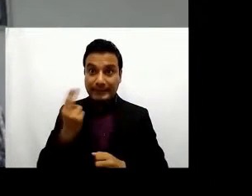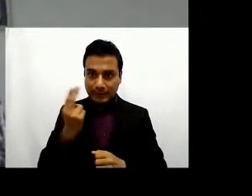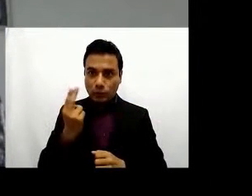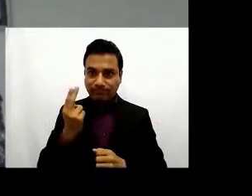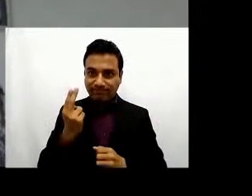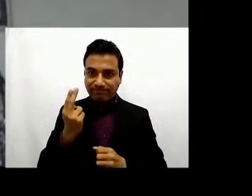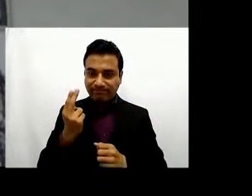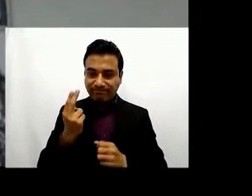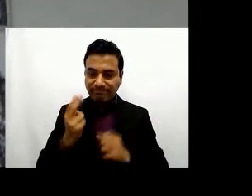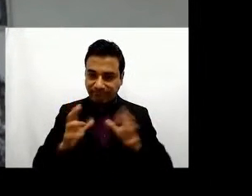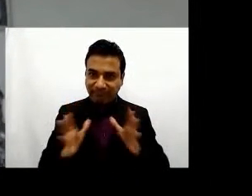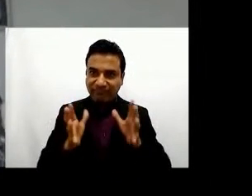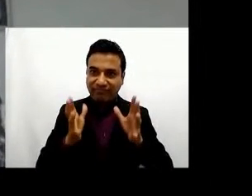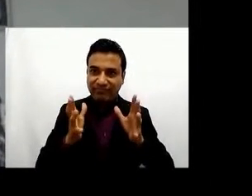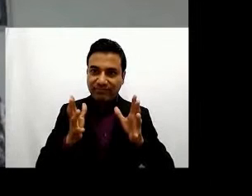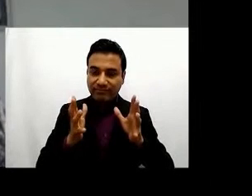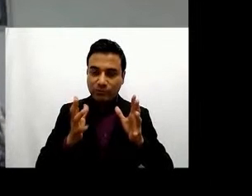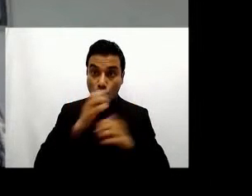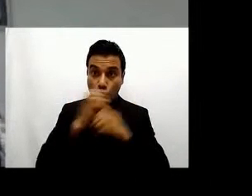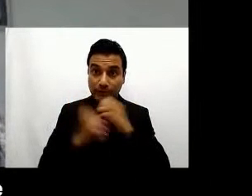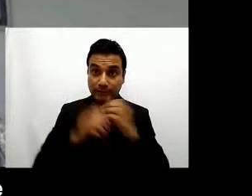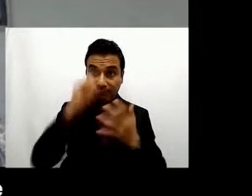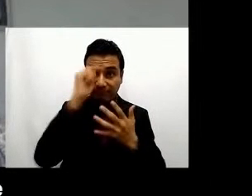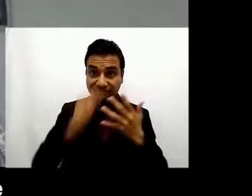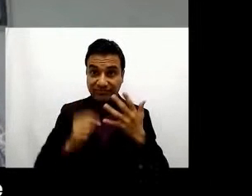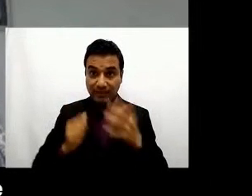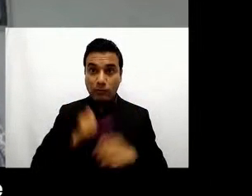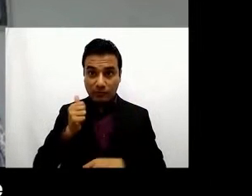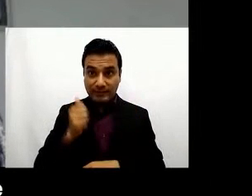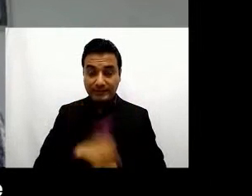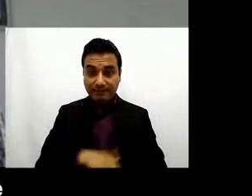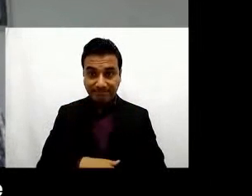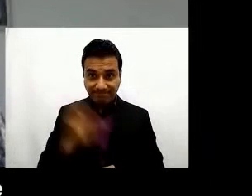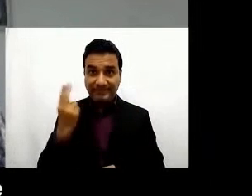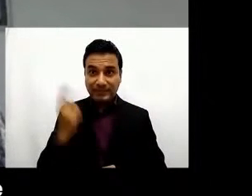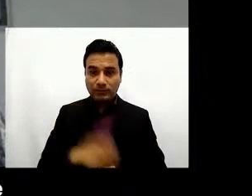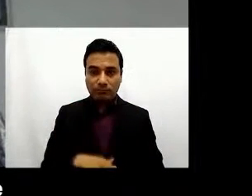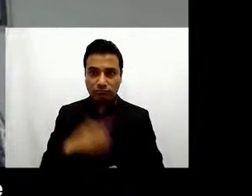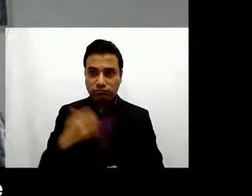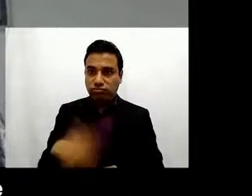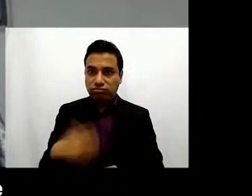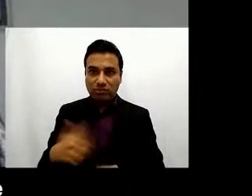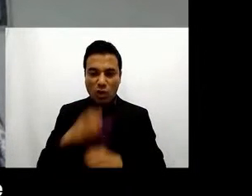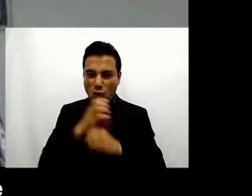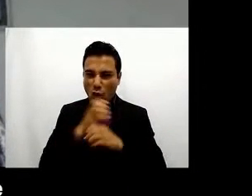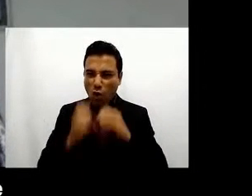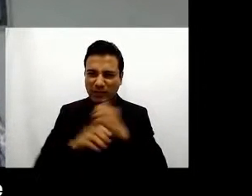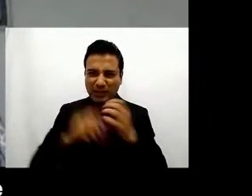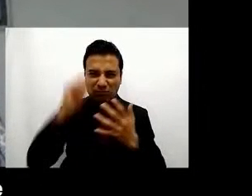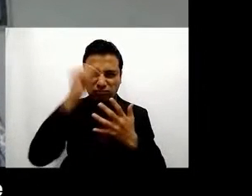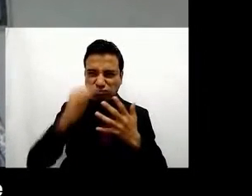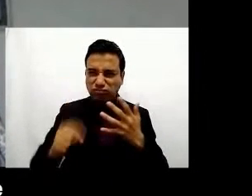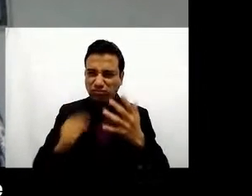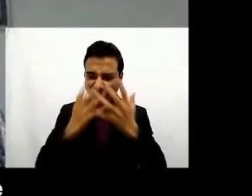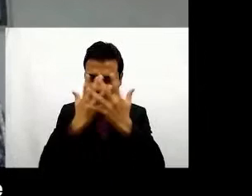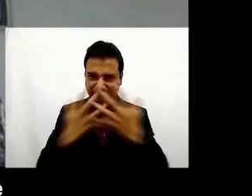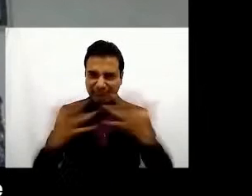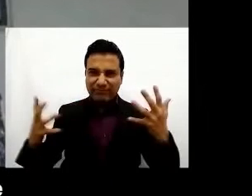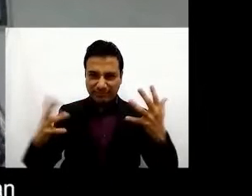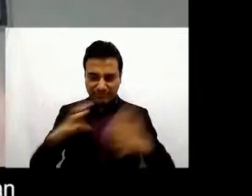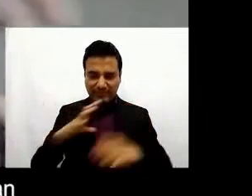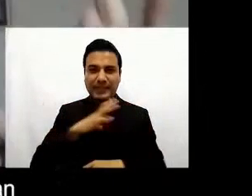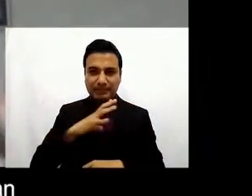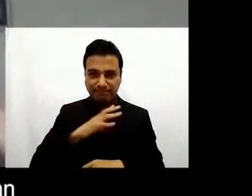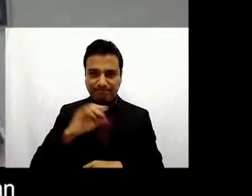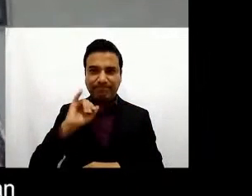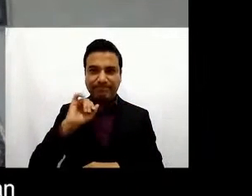y aprovechar, porque también es una cosa gigantesca que presenta sus propios retos. Y claro, y